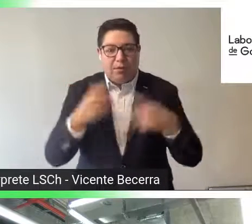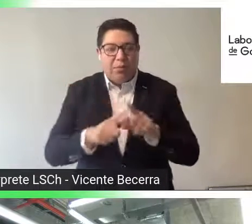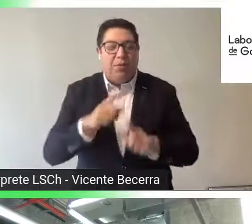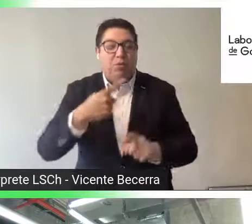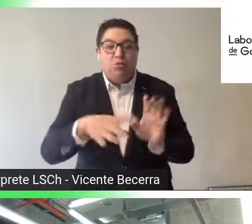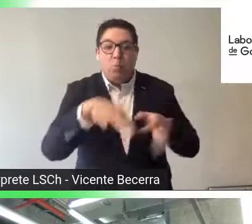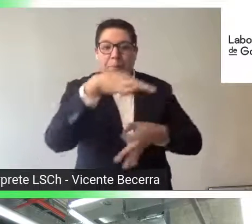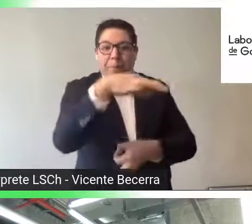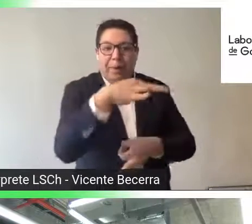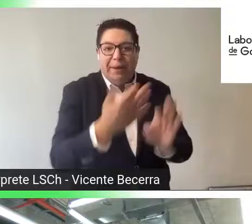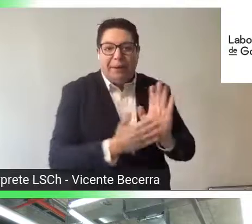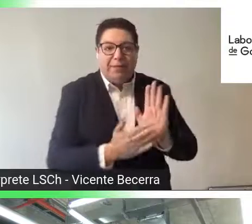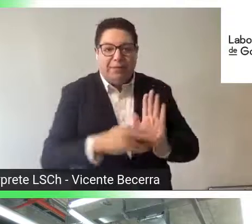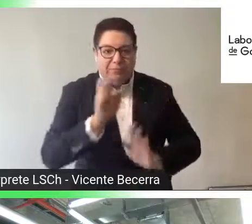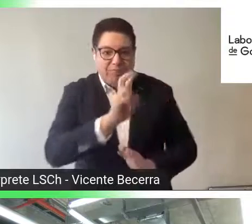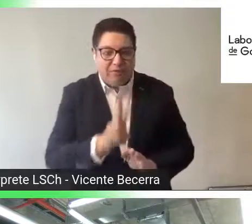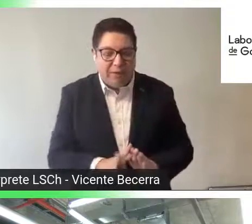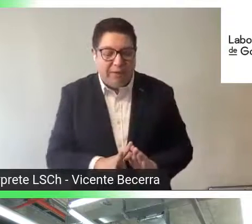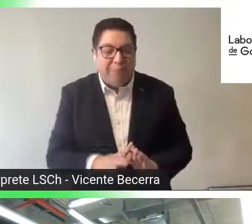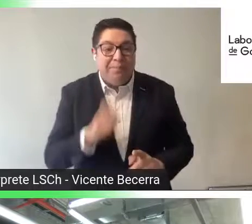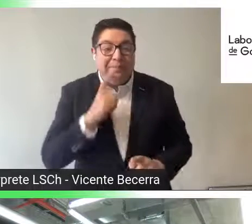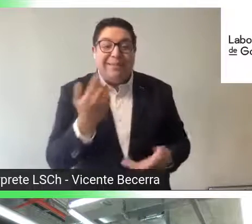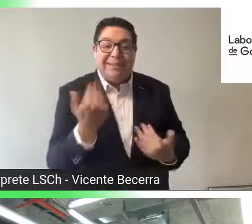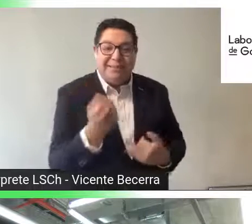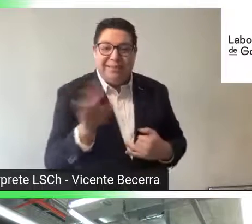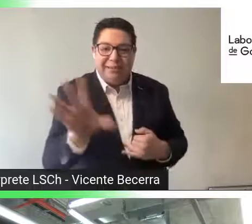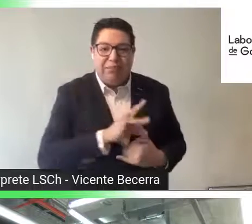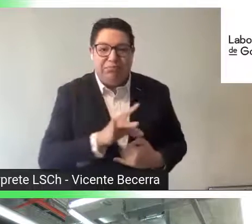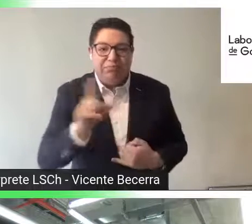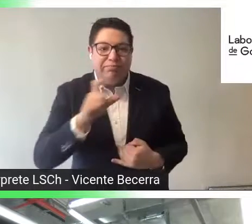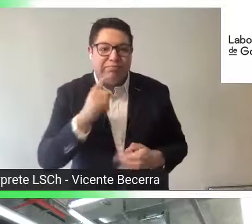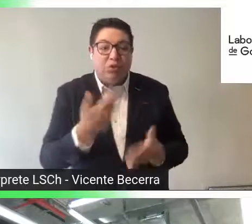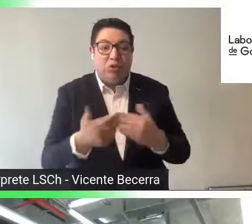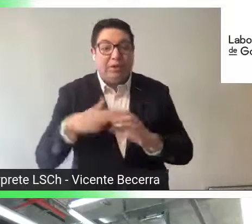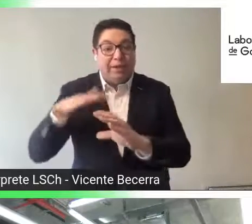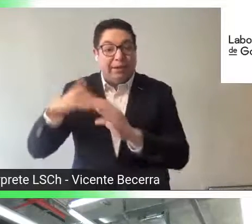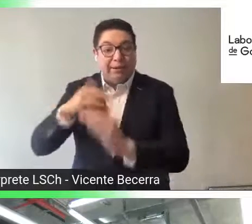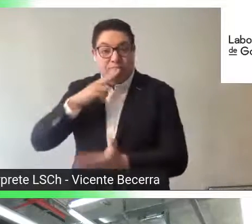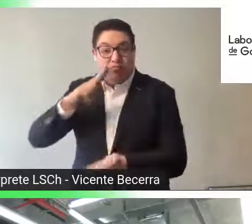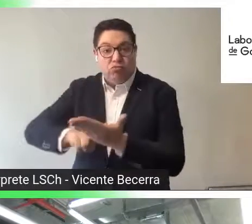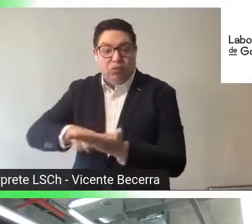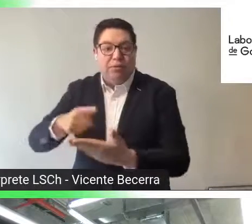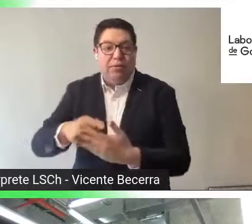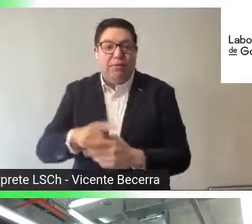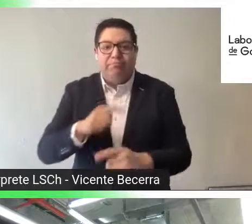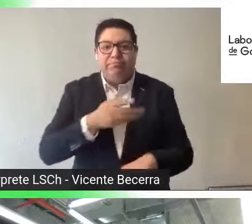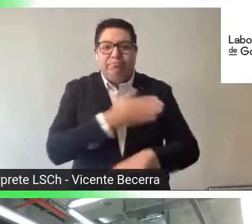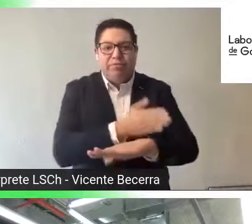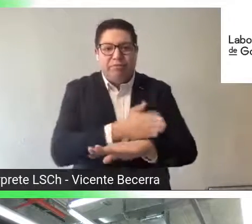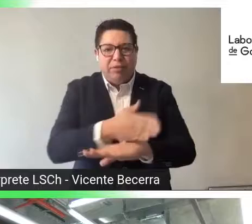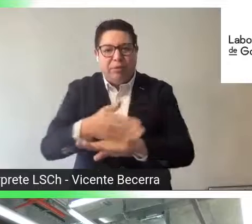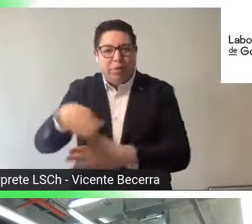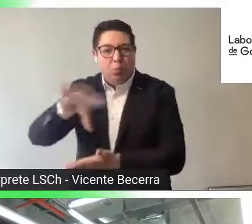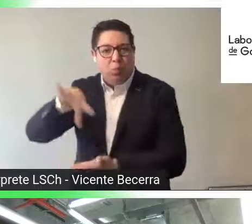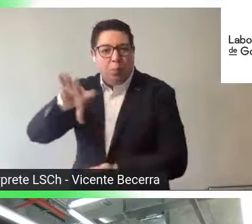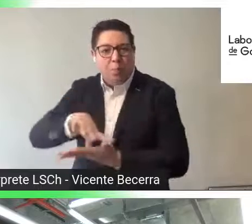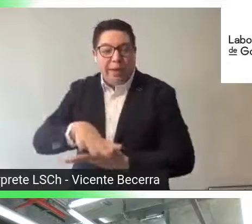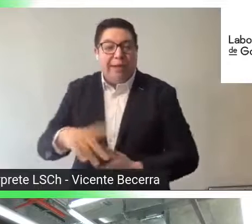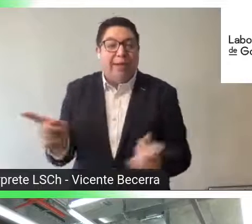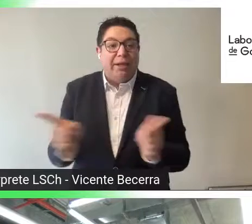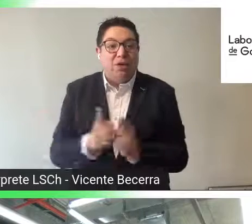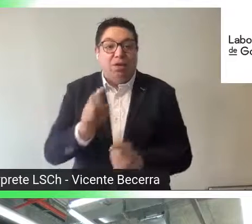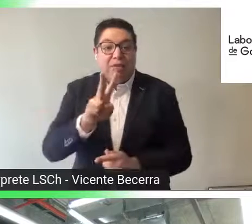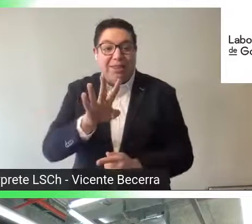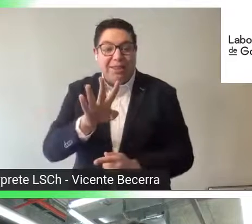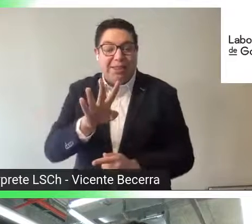papel. Yo tengo que contratar a la empresa de correo para que recorra todo el país en menos de 24